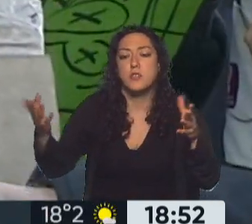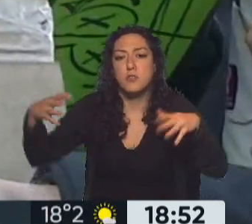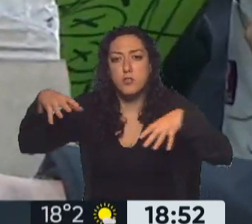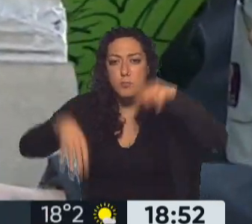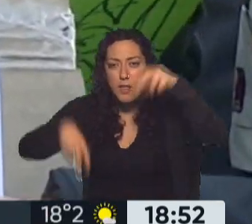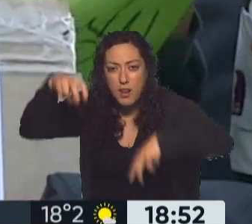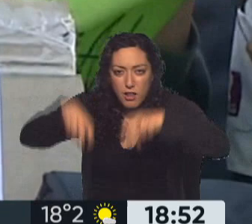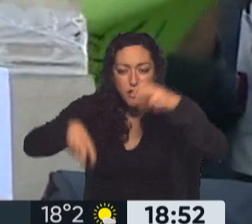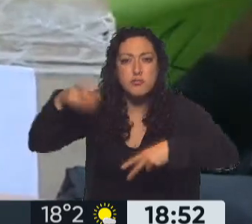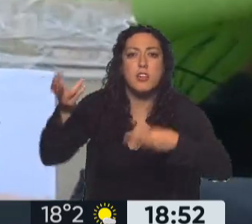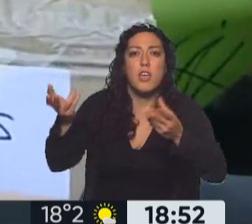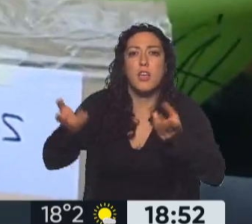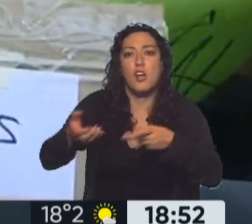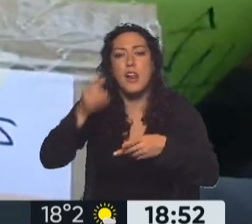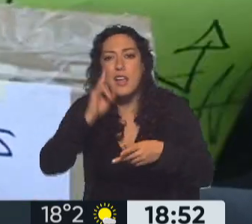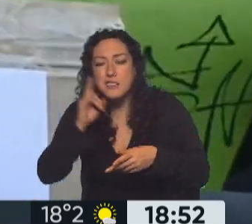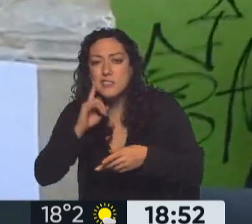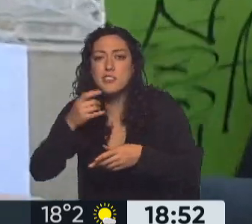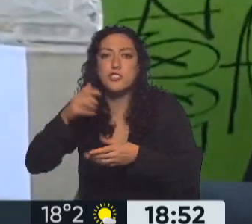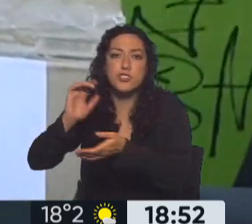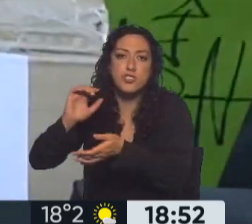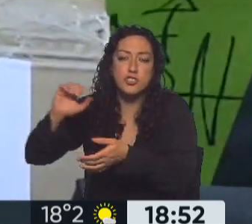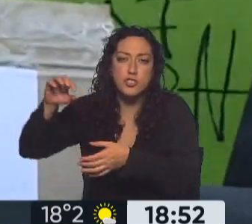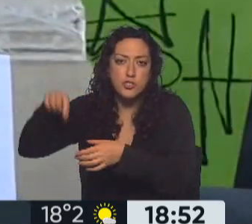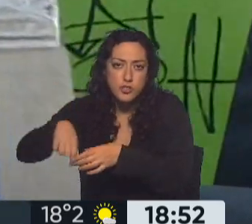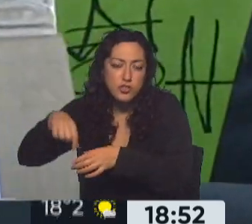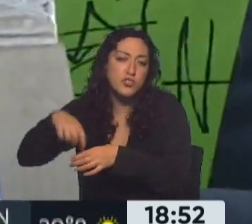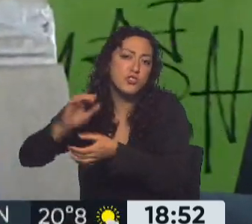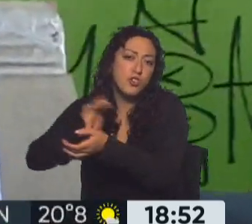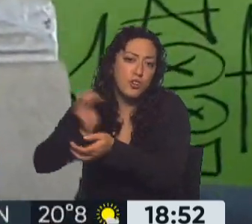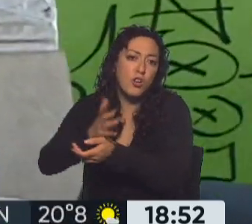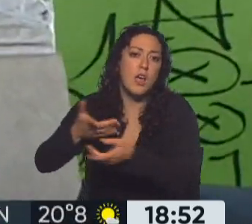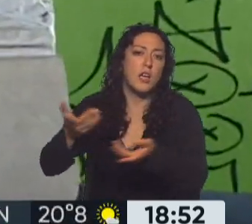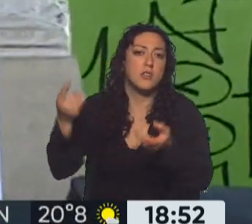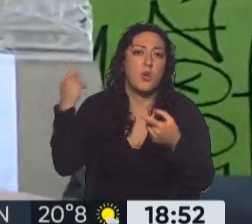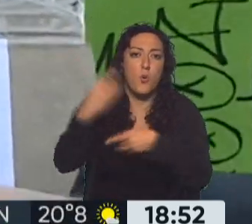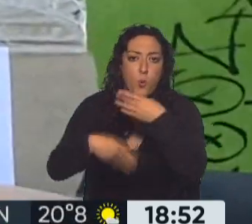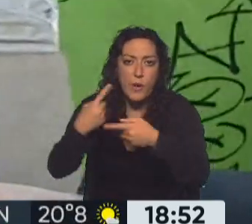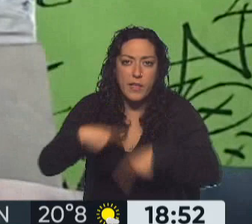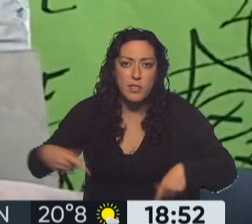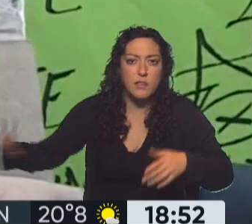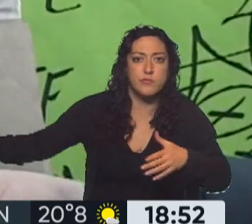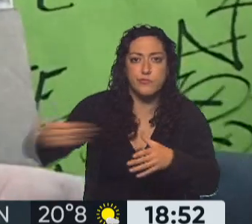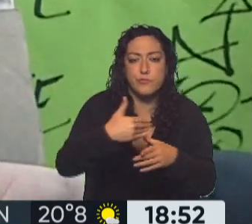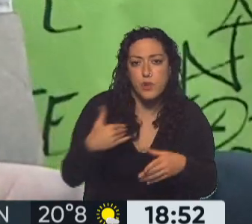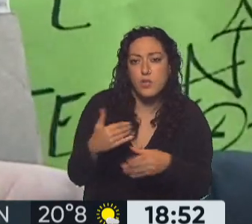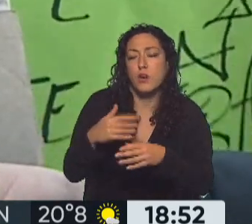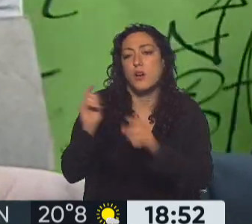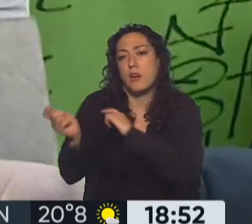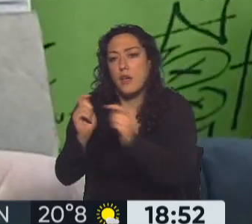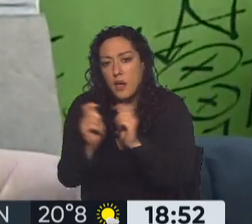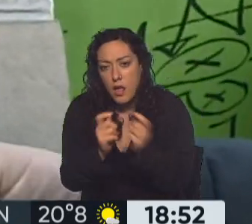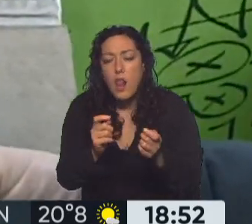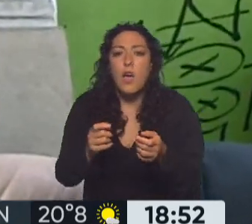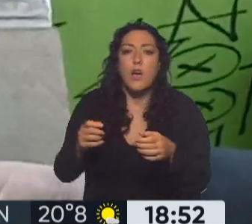peloteros, chocolatada para los chicos, globos, juguetes, juntaban y se les regalaba. También trabajaba de barrendero, una persona